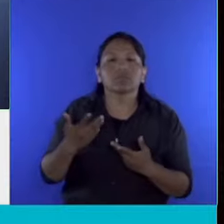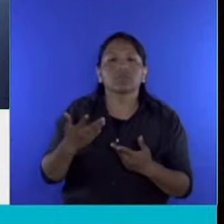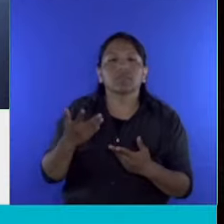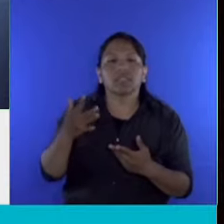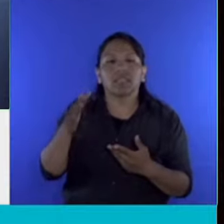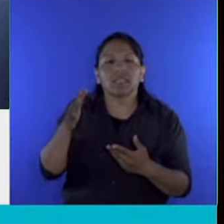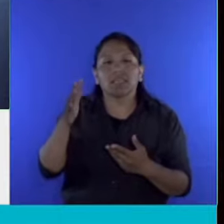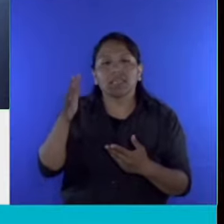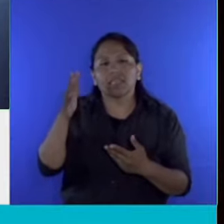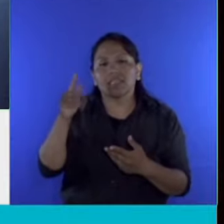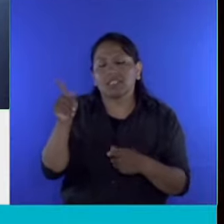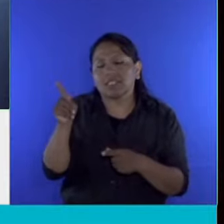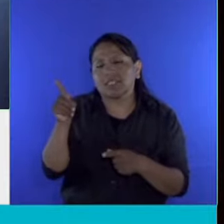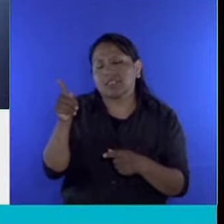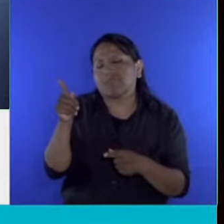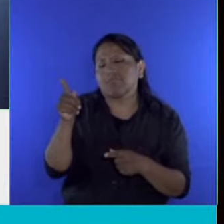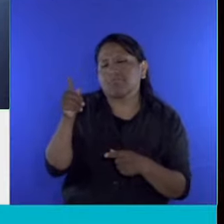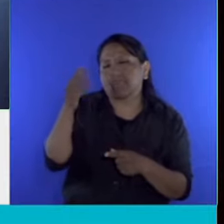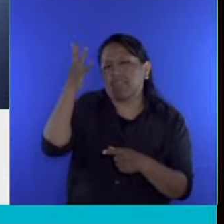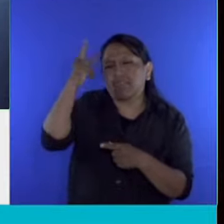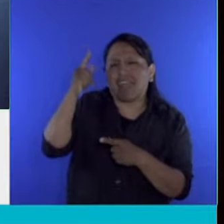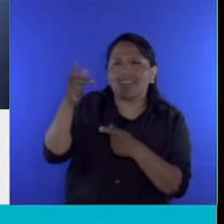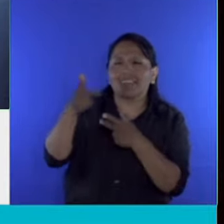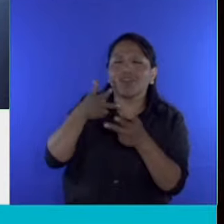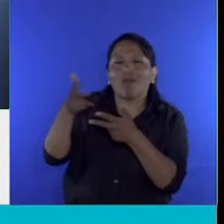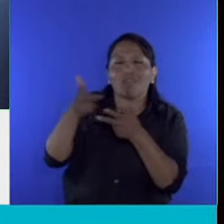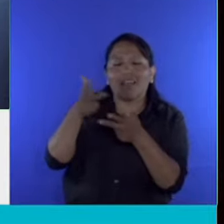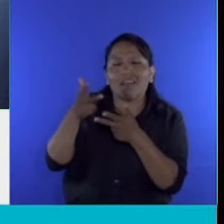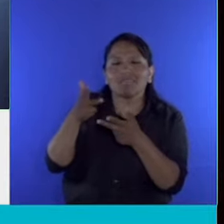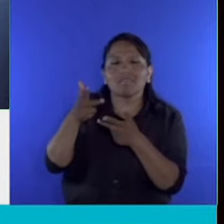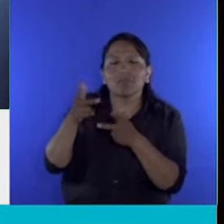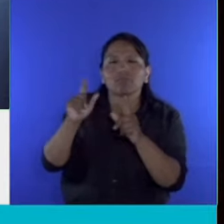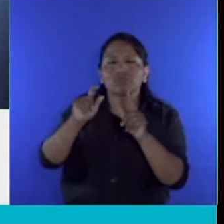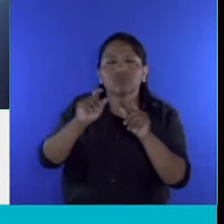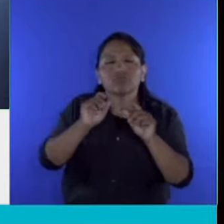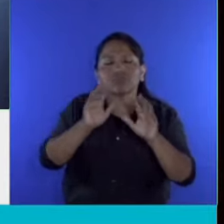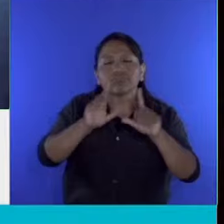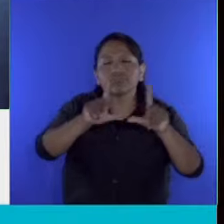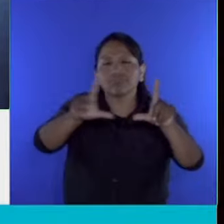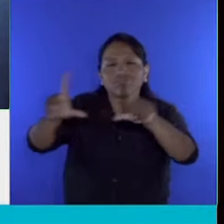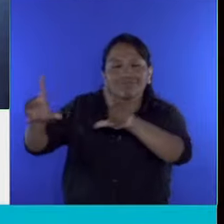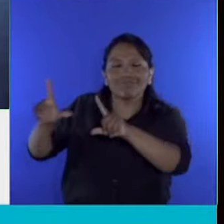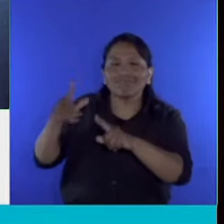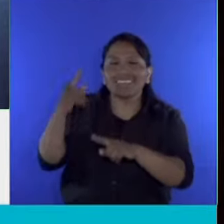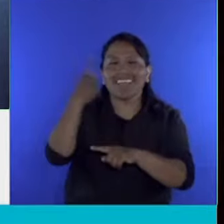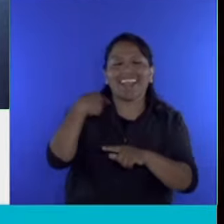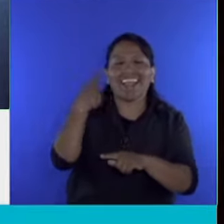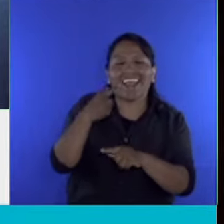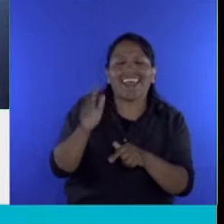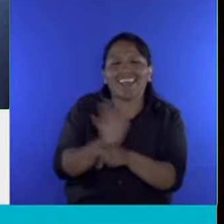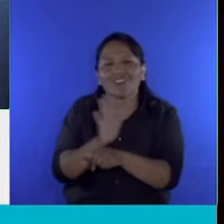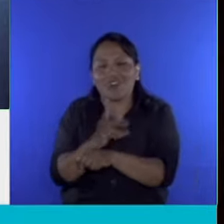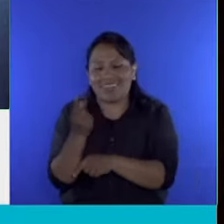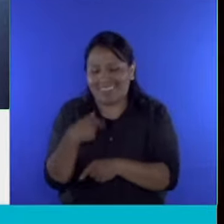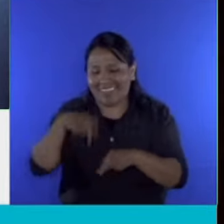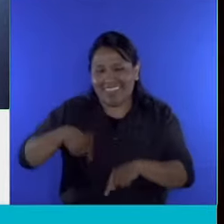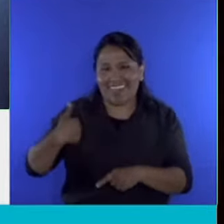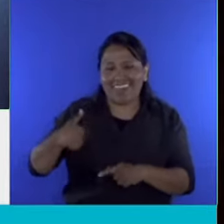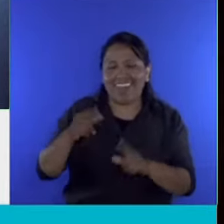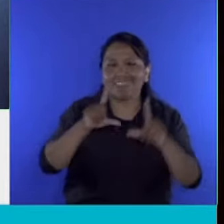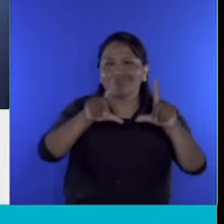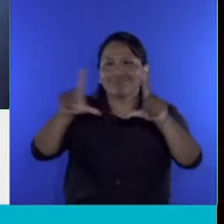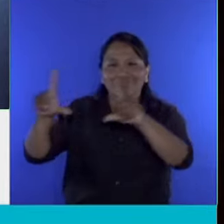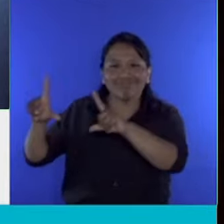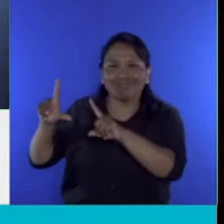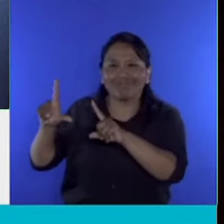Francia hablaba Hace unos días con el productor se empapel la ciudad con la cara de nuestros actores y nuestras actrices y el nombre de la